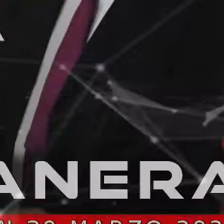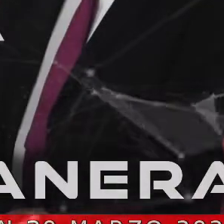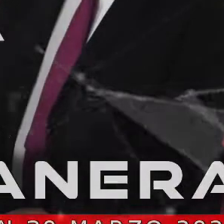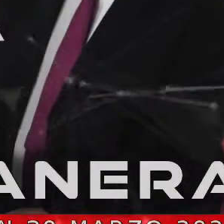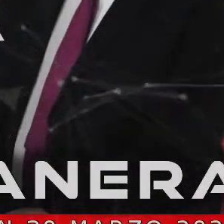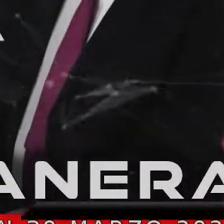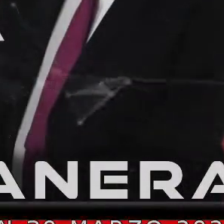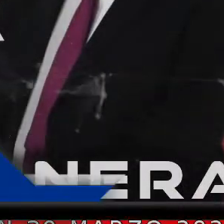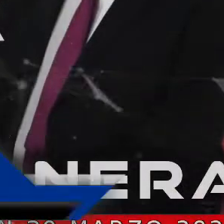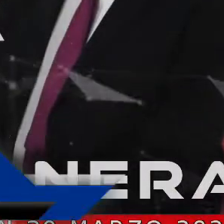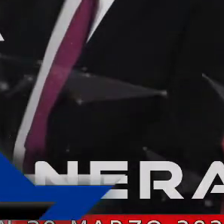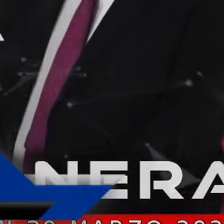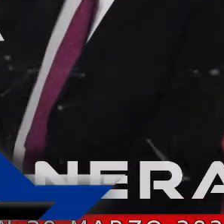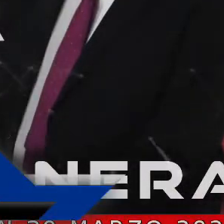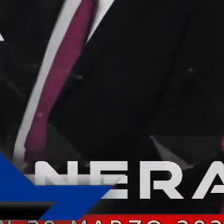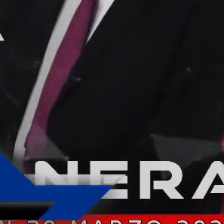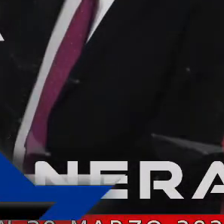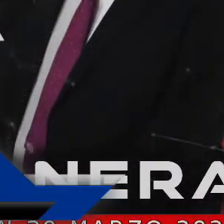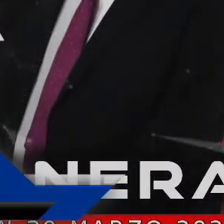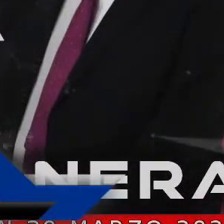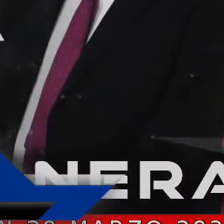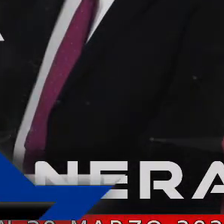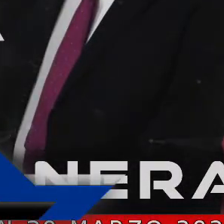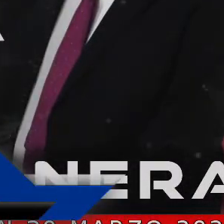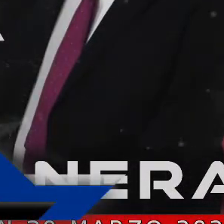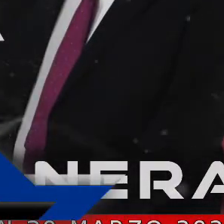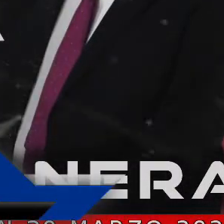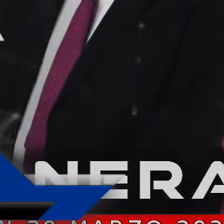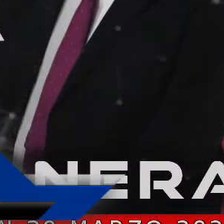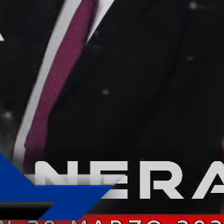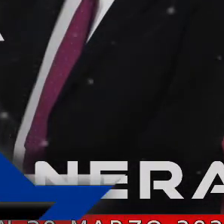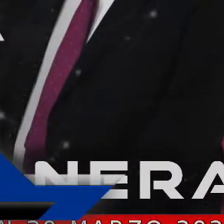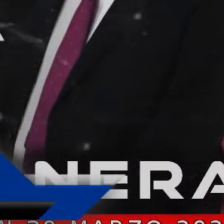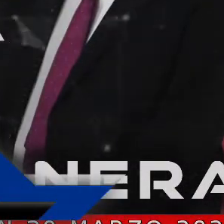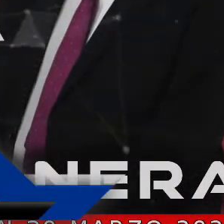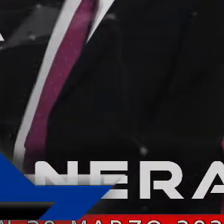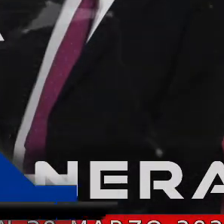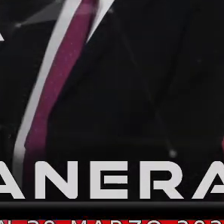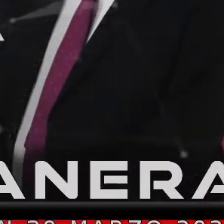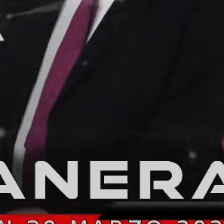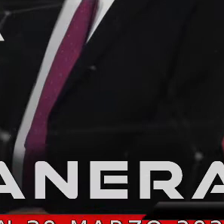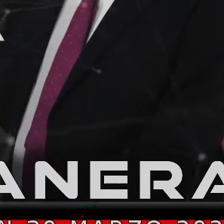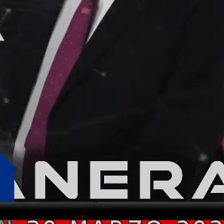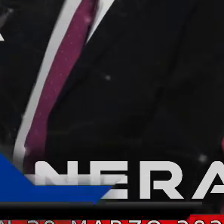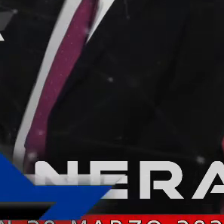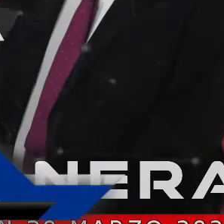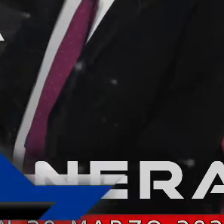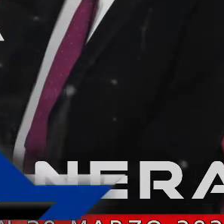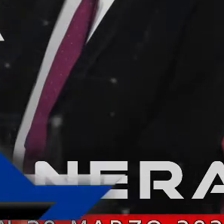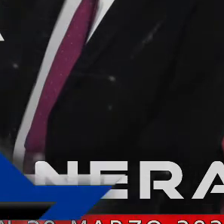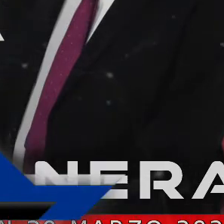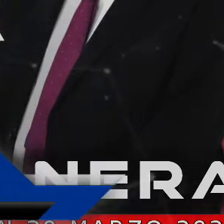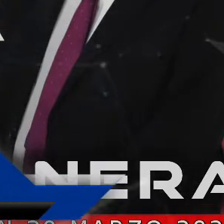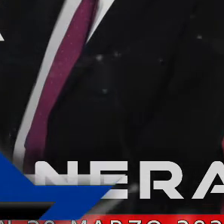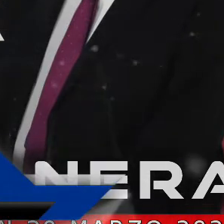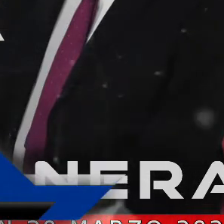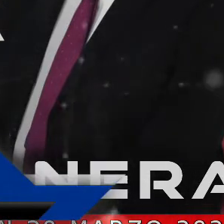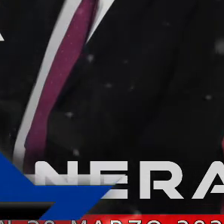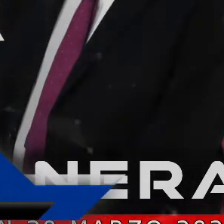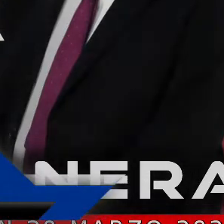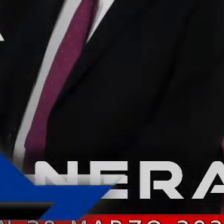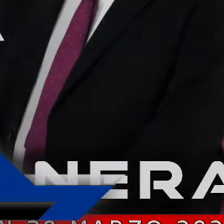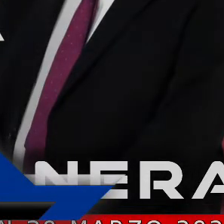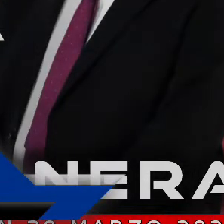ya estás informado no olvides darle like a este vídeo comparte y suscríbete a escucha diaria la conferencia del